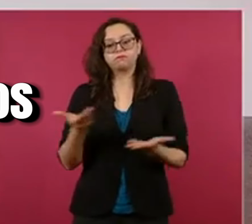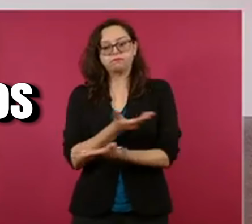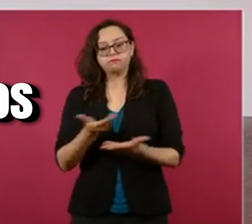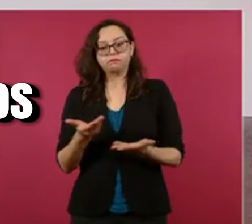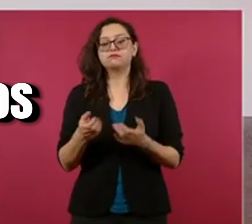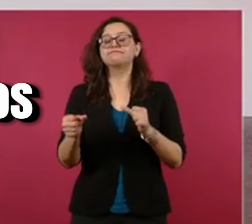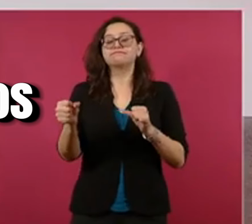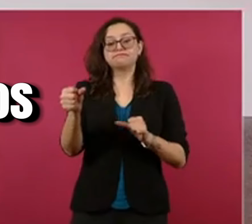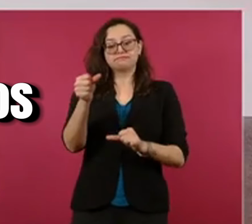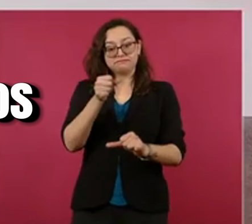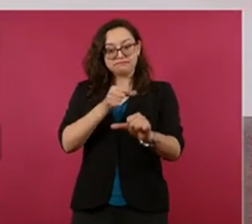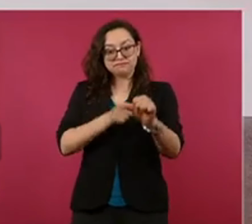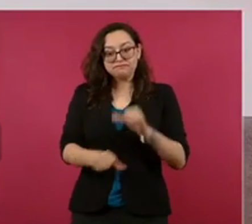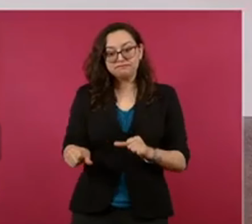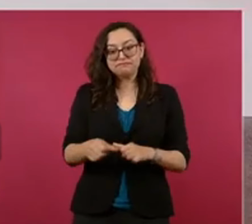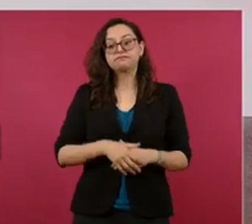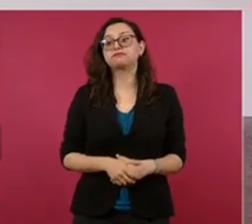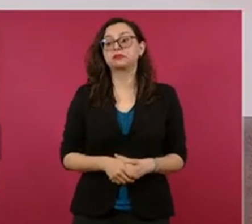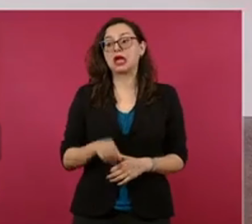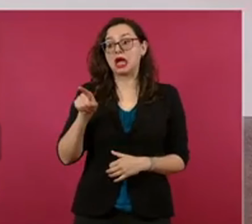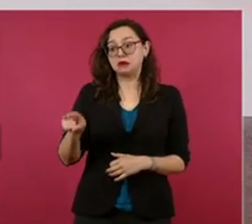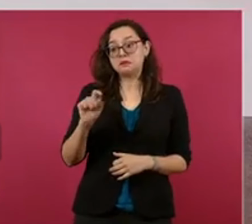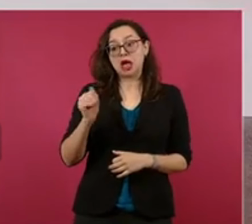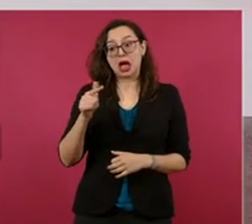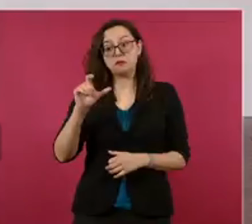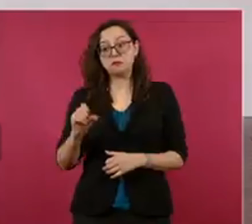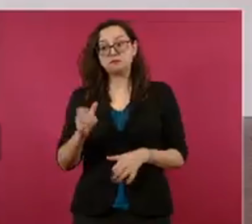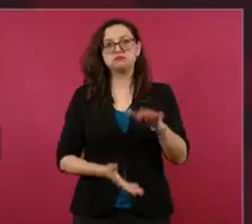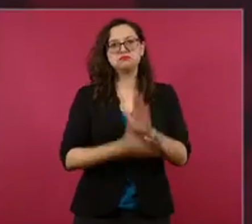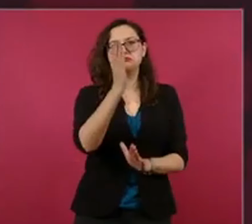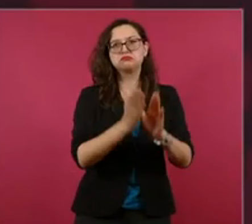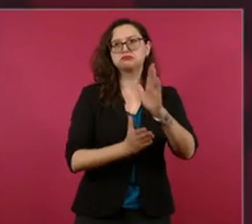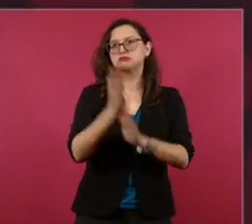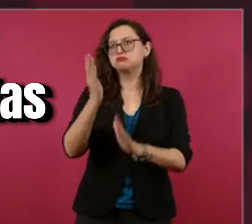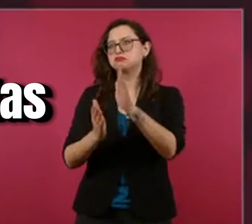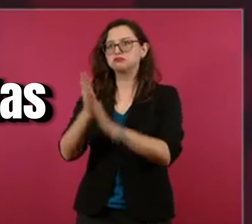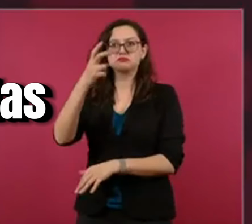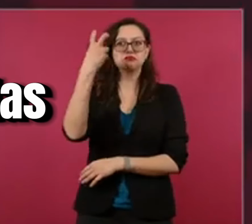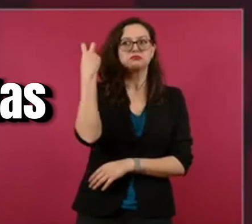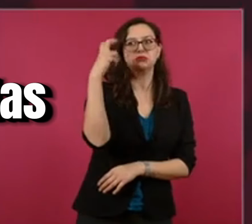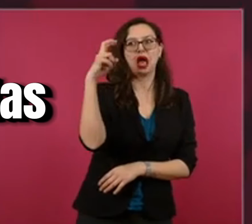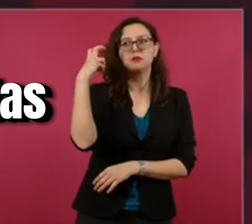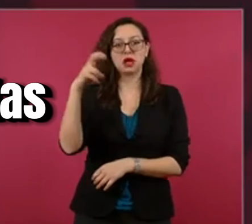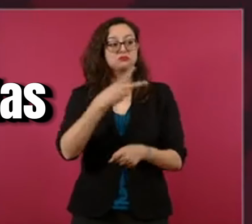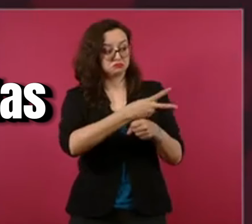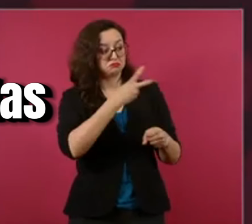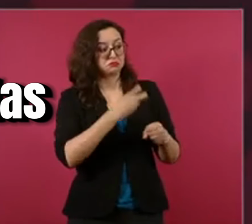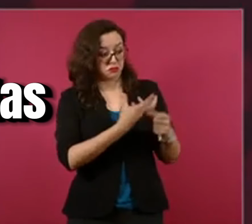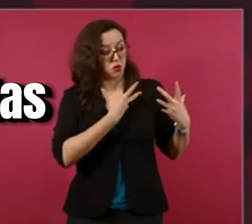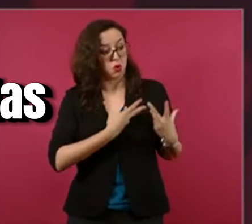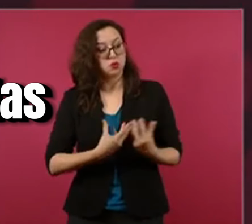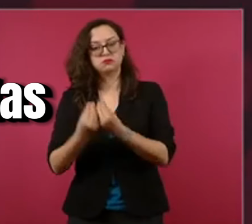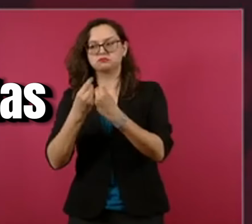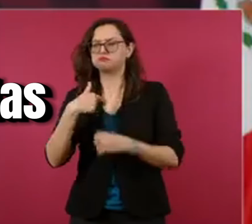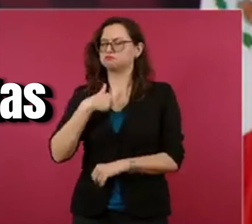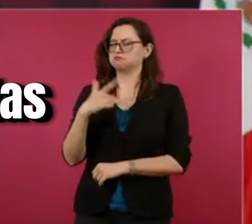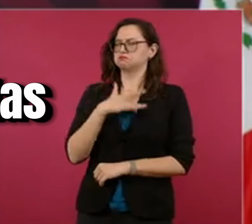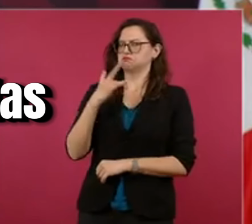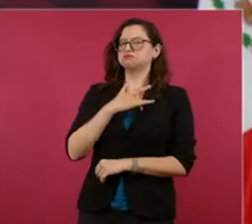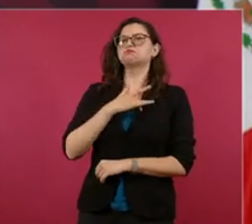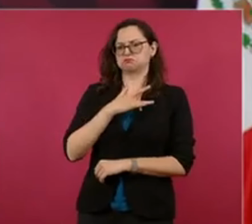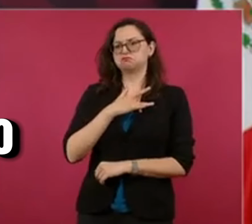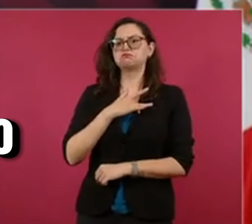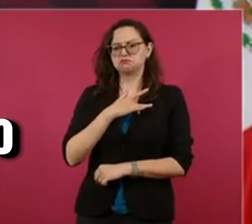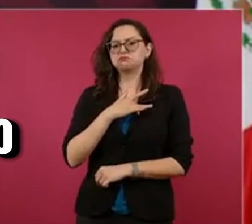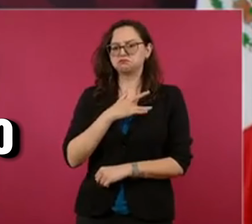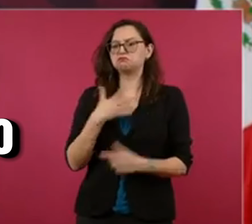la invitación para ir a algunos lugares y quedamos pues de revisarlo para poder acompañarlo a las distintas giras para